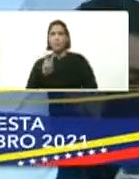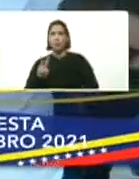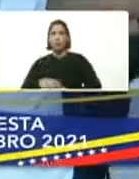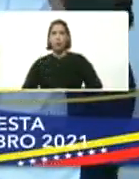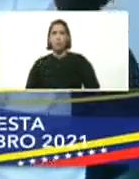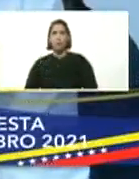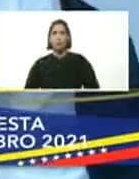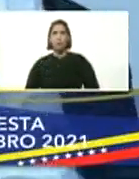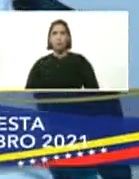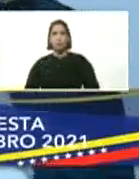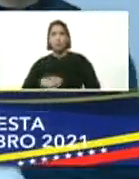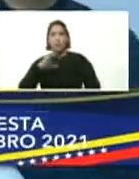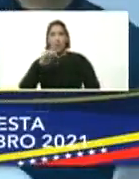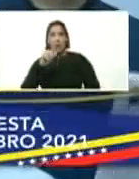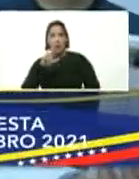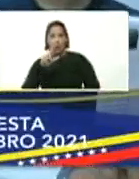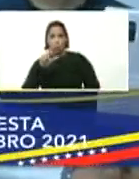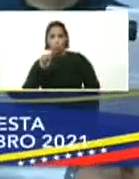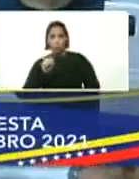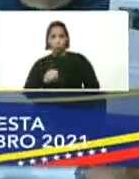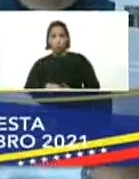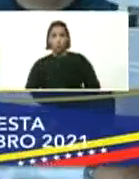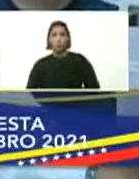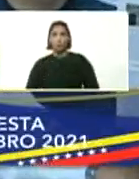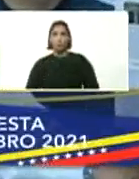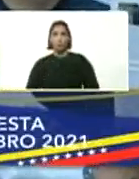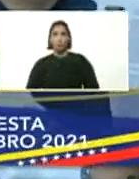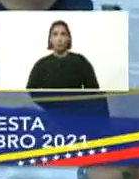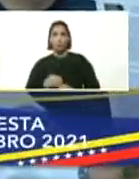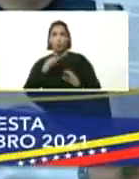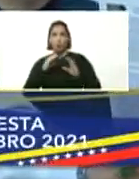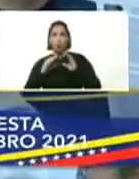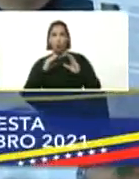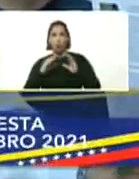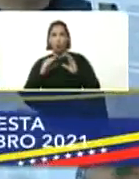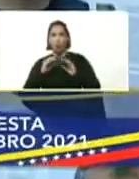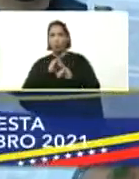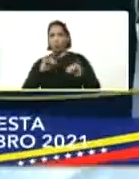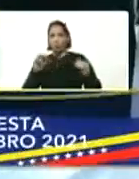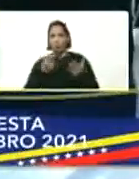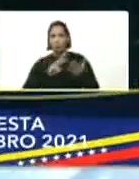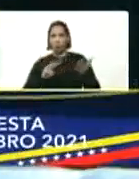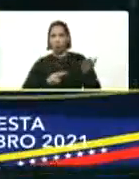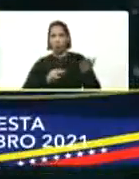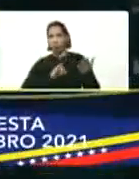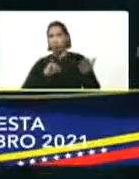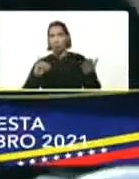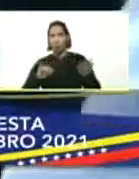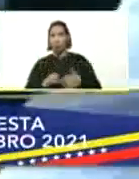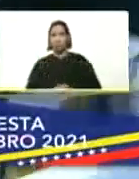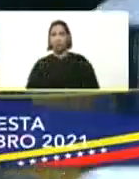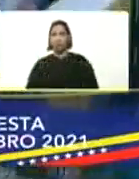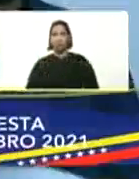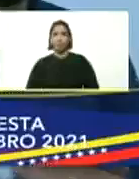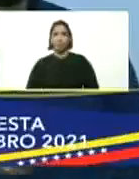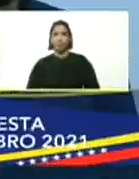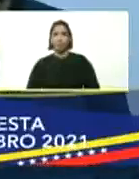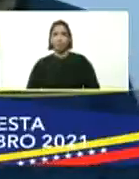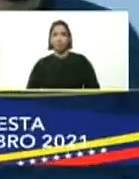Carlos Sierra, Carlito Sierra, comunicación. Este ya lo tengo, ya lo leí. ¿Ah? Por